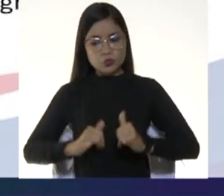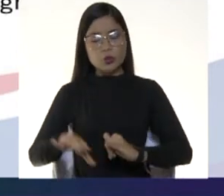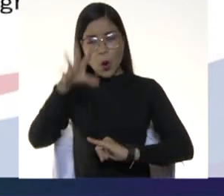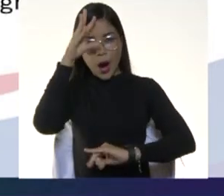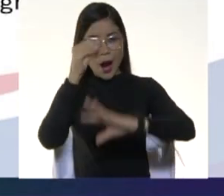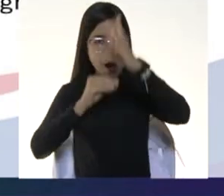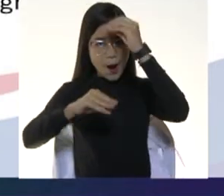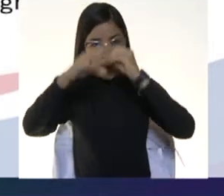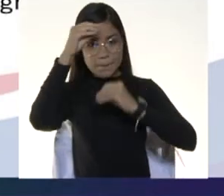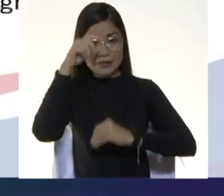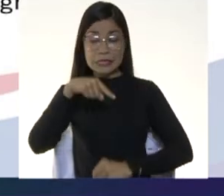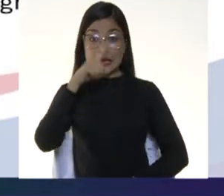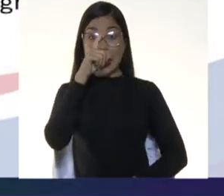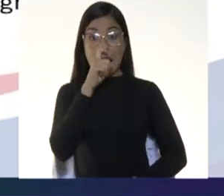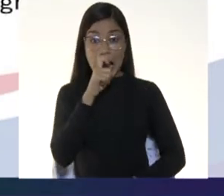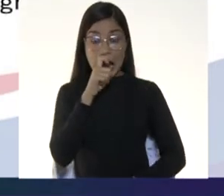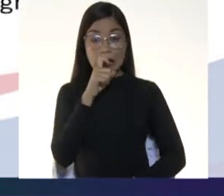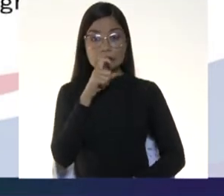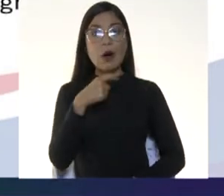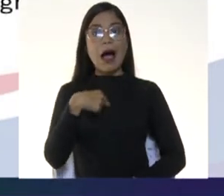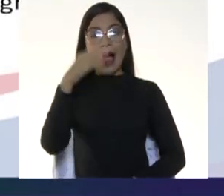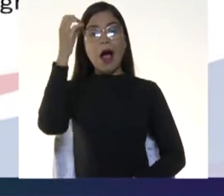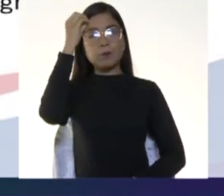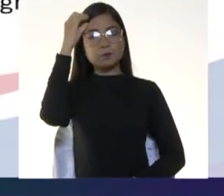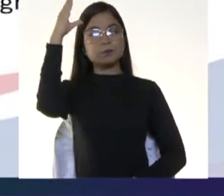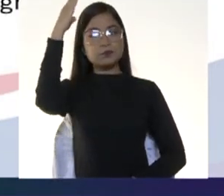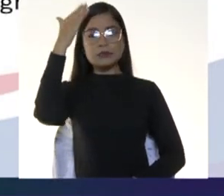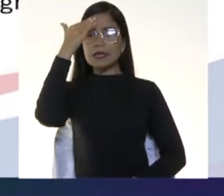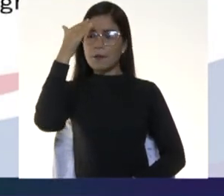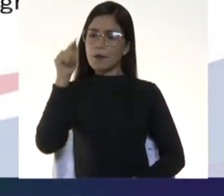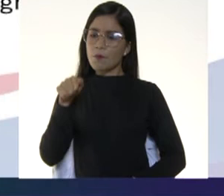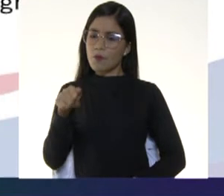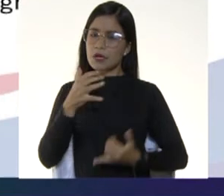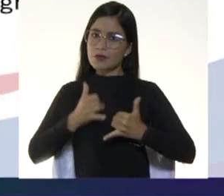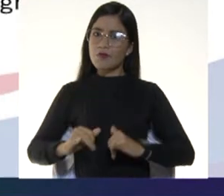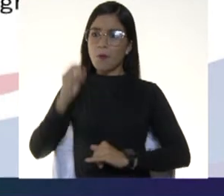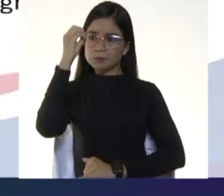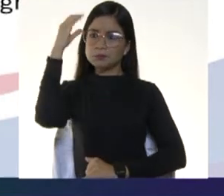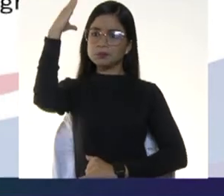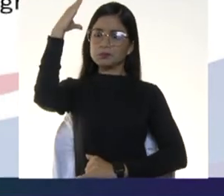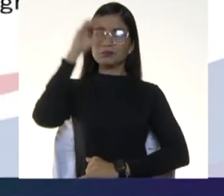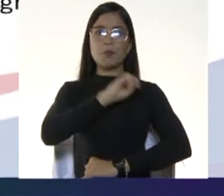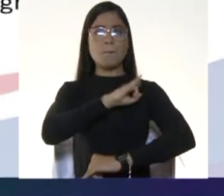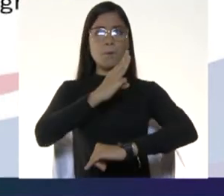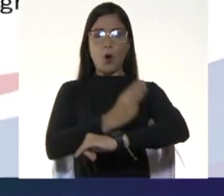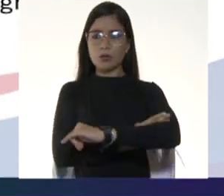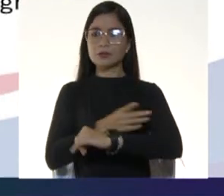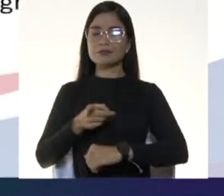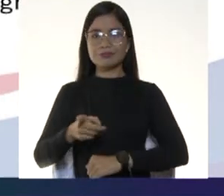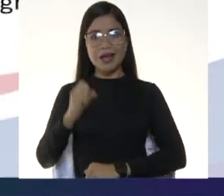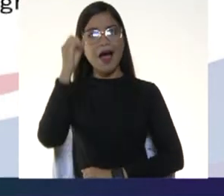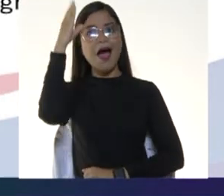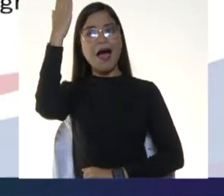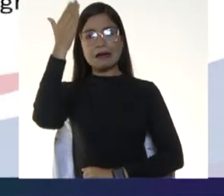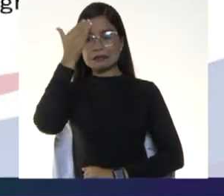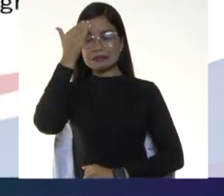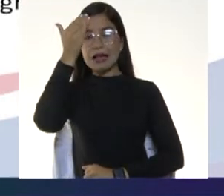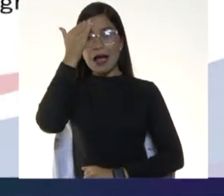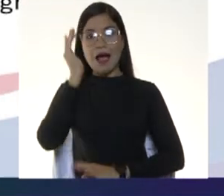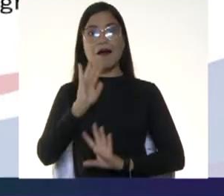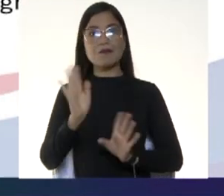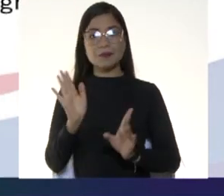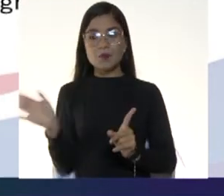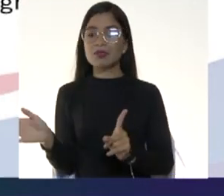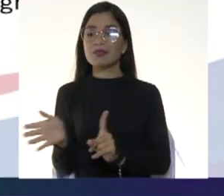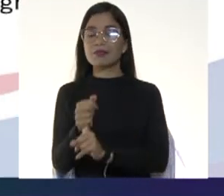nos ha permitido conocer un poco más las habilidades, destrezas y por sobre todo las potencialidades de nuestros